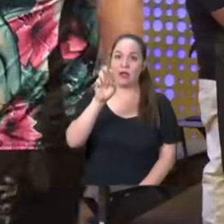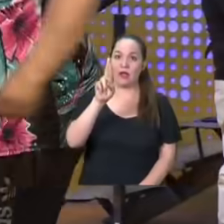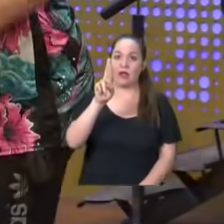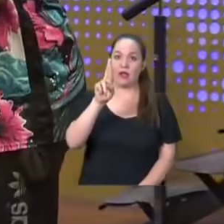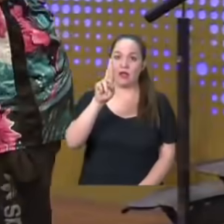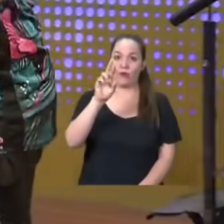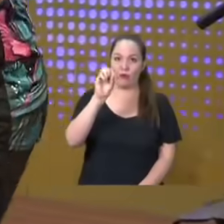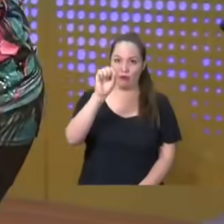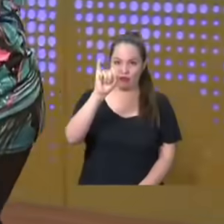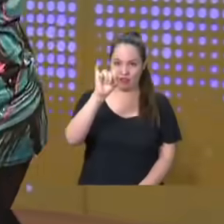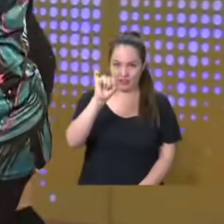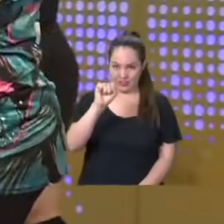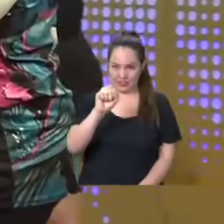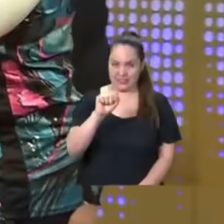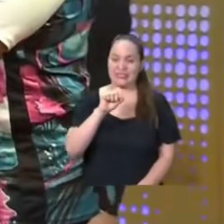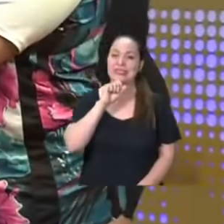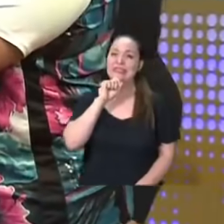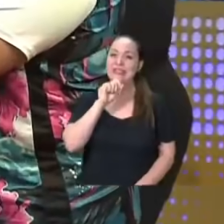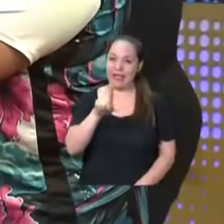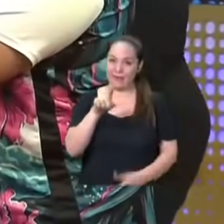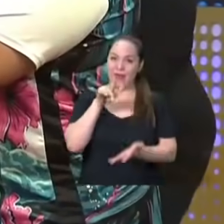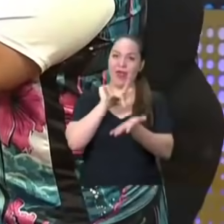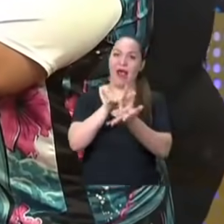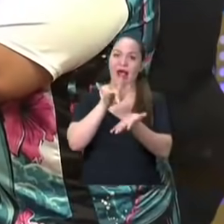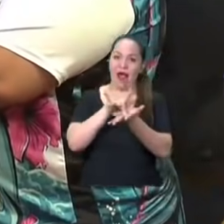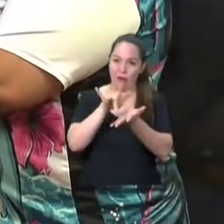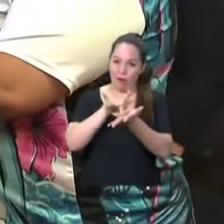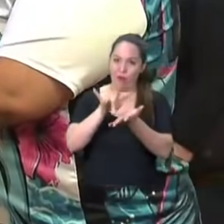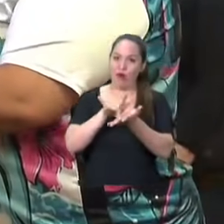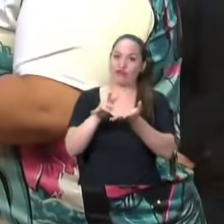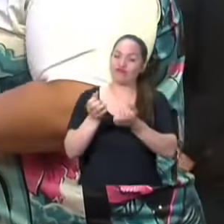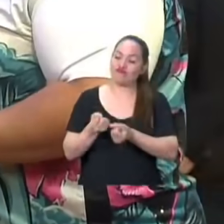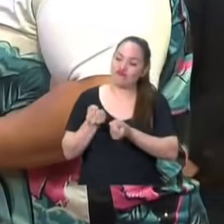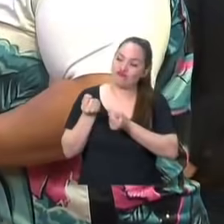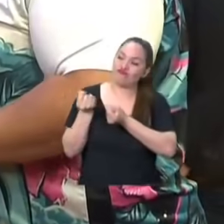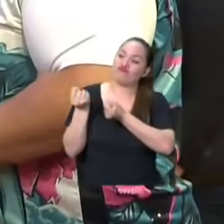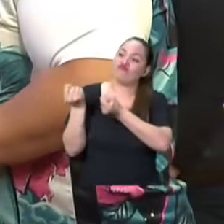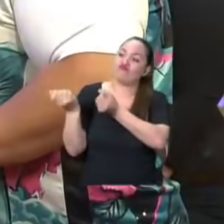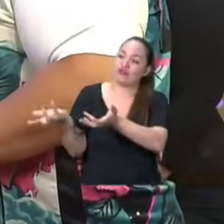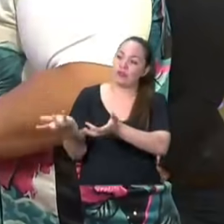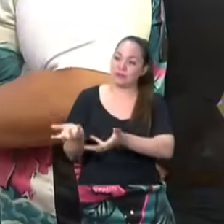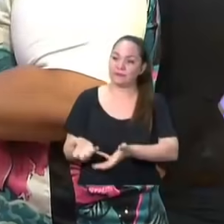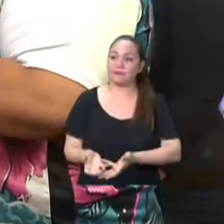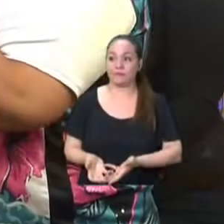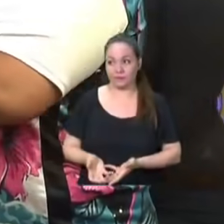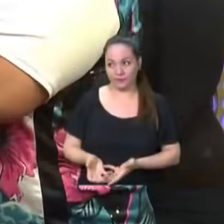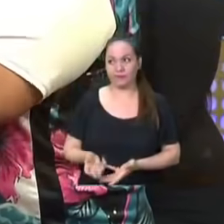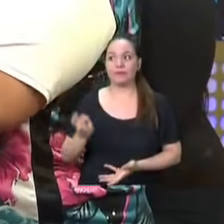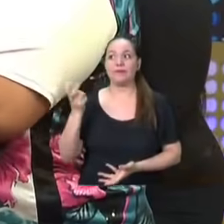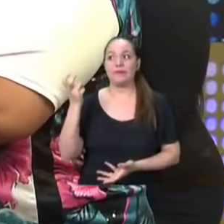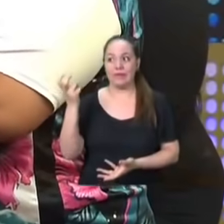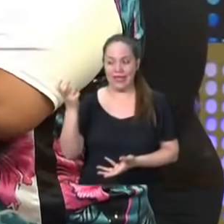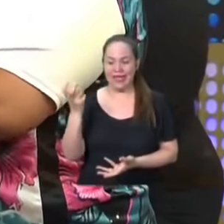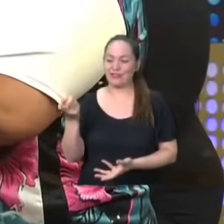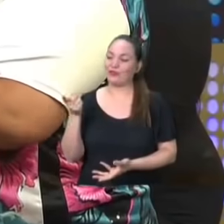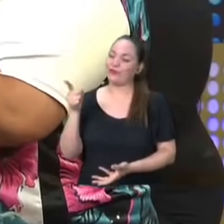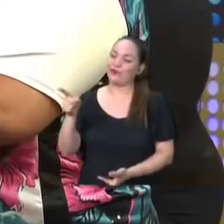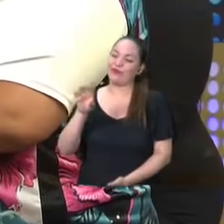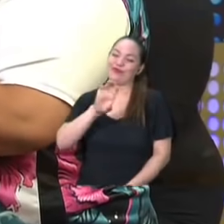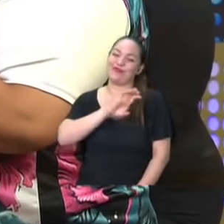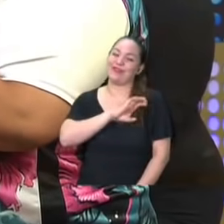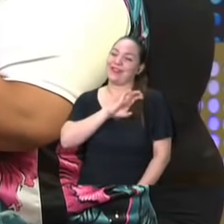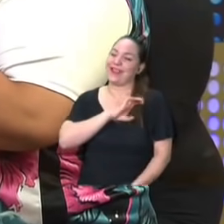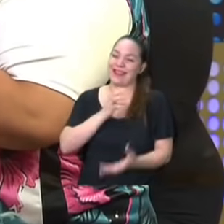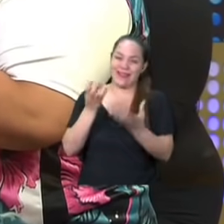vas a aportar. Qué creepy dentro de la caldera. Hola, gracias. Esto es porque te quiero mucho y yo sé lo que